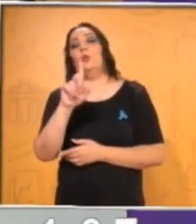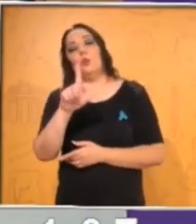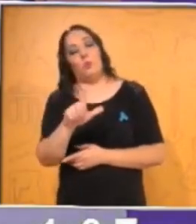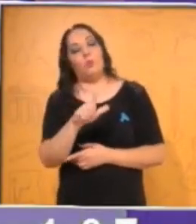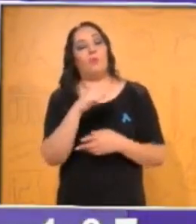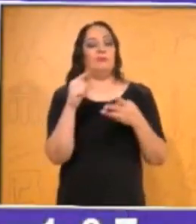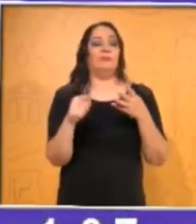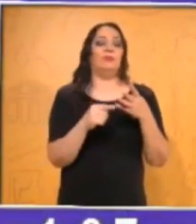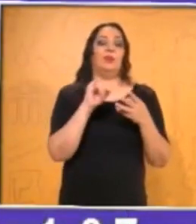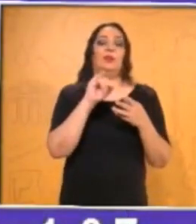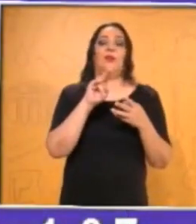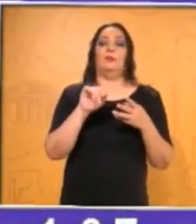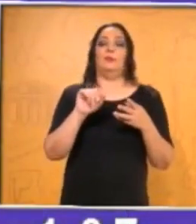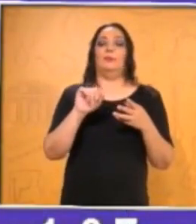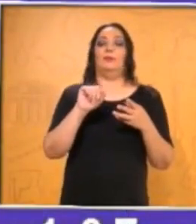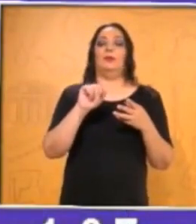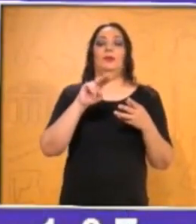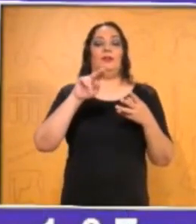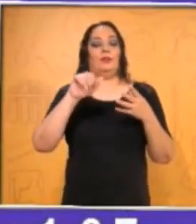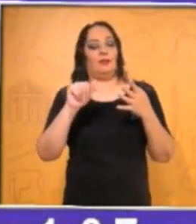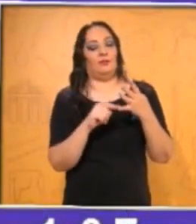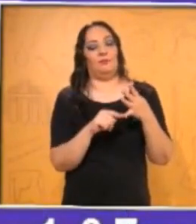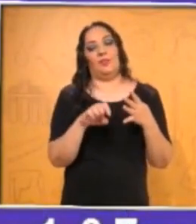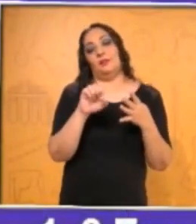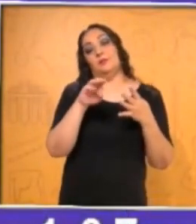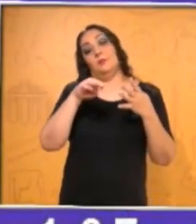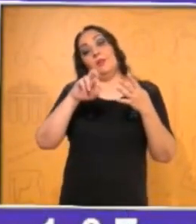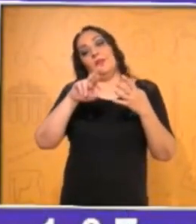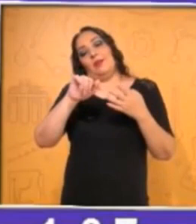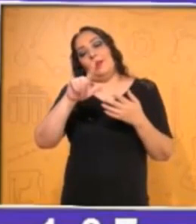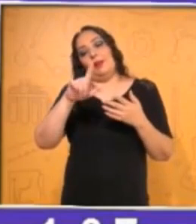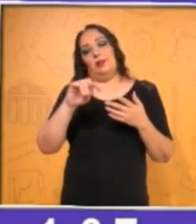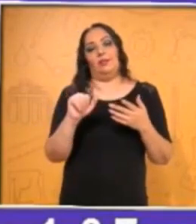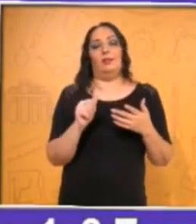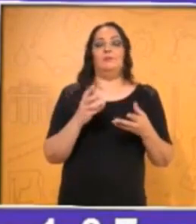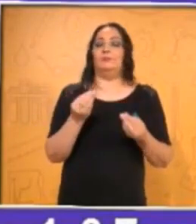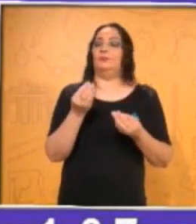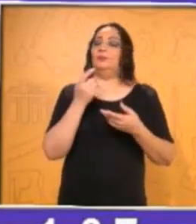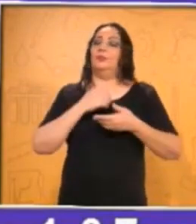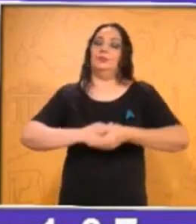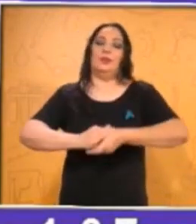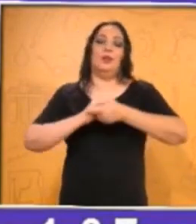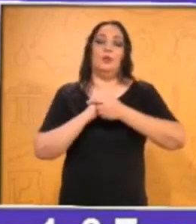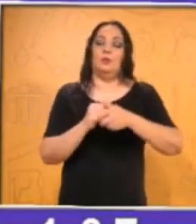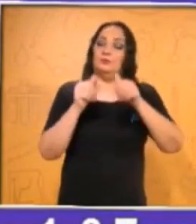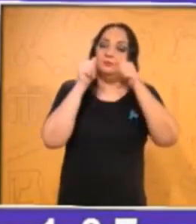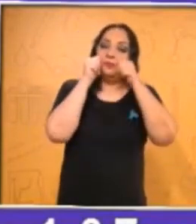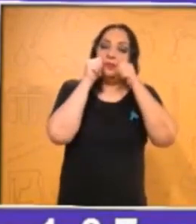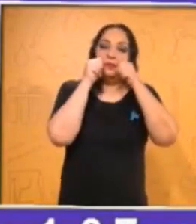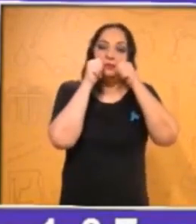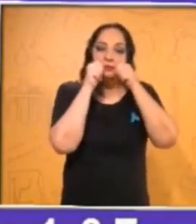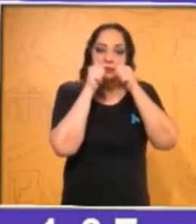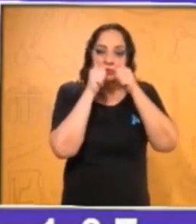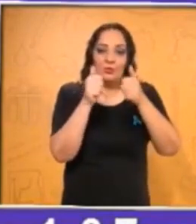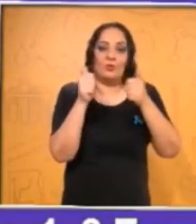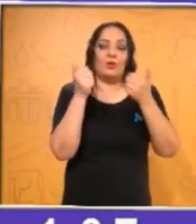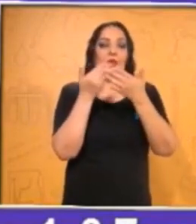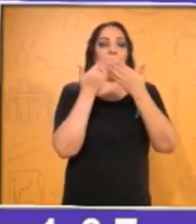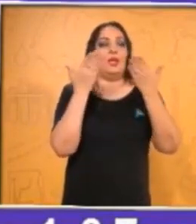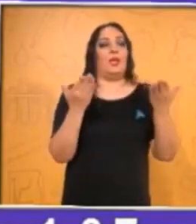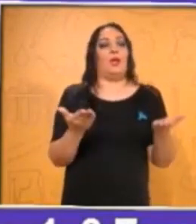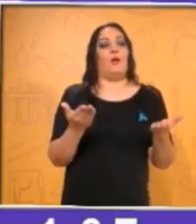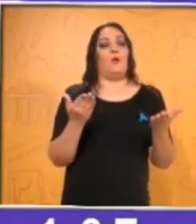Ivana. Esmeralda. Un saludo para todos ellos. Y pues a seguir trabajando, a seguir poniendo mucha atención. Y hoy pues no va a ser la